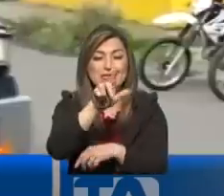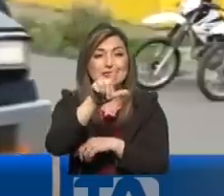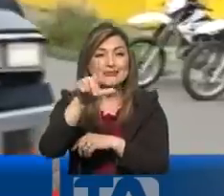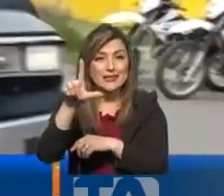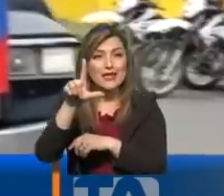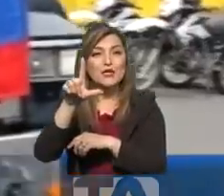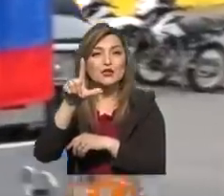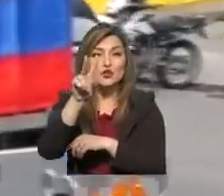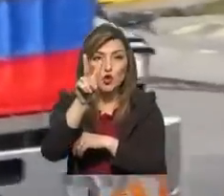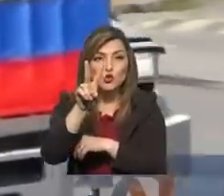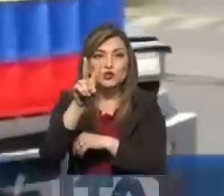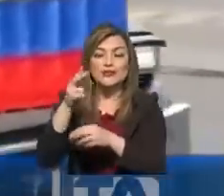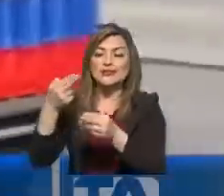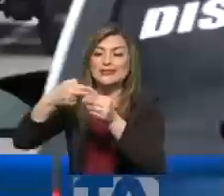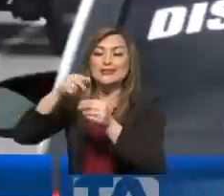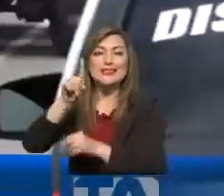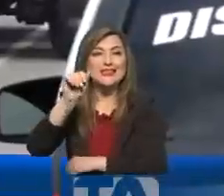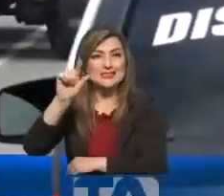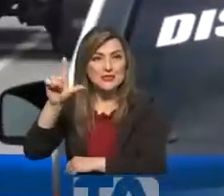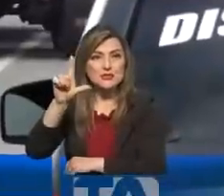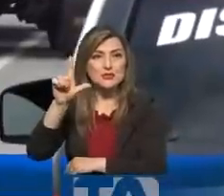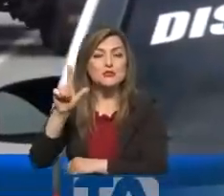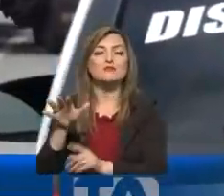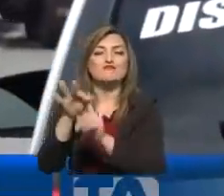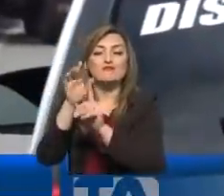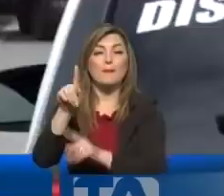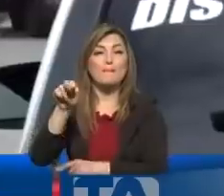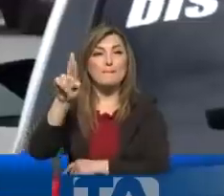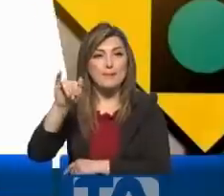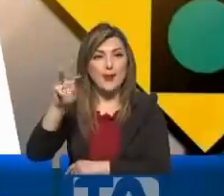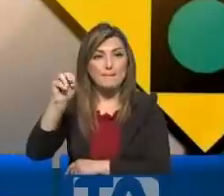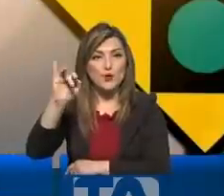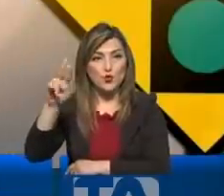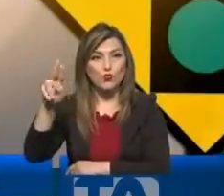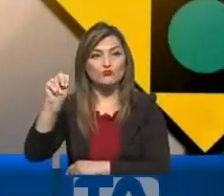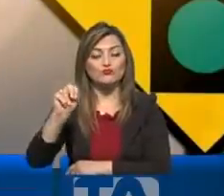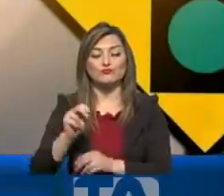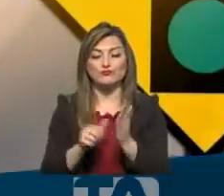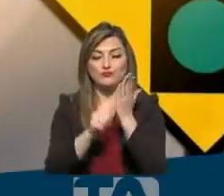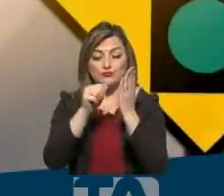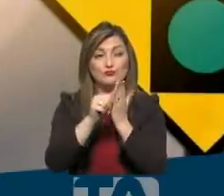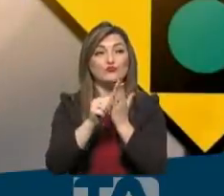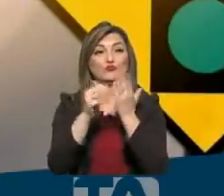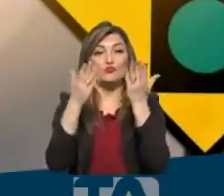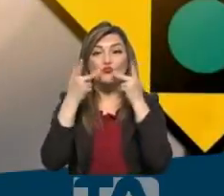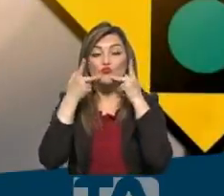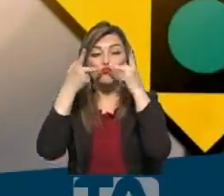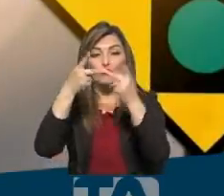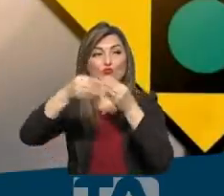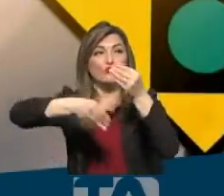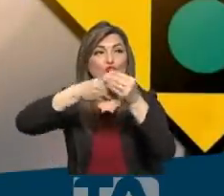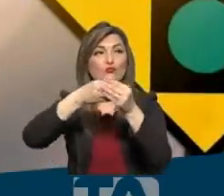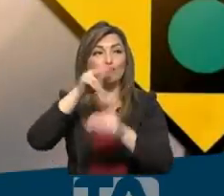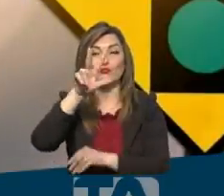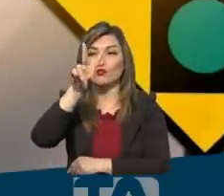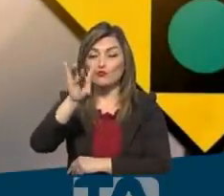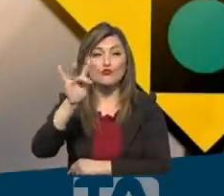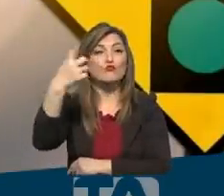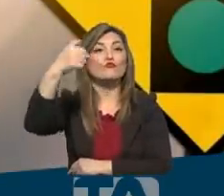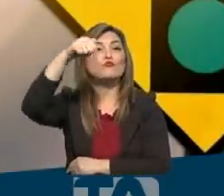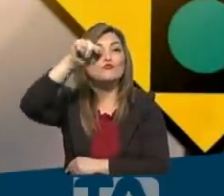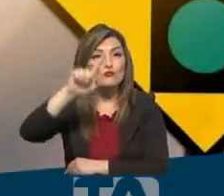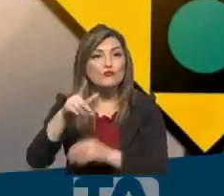premium. Por su parte, el Ministerio de Transporte y Obras Públicas destacó que se invirtieron 328 millones de dólares en el